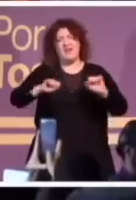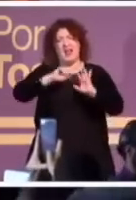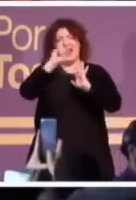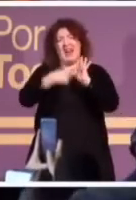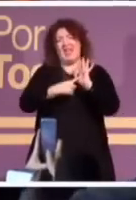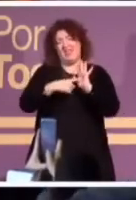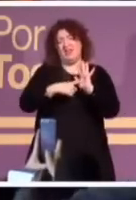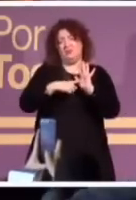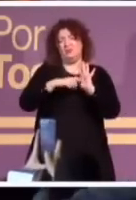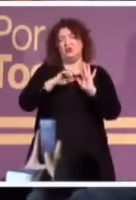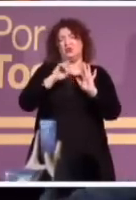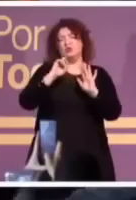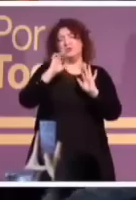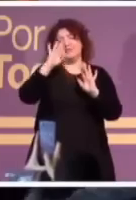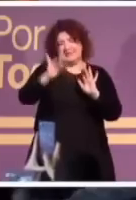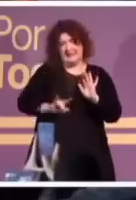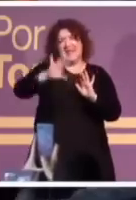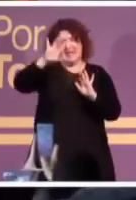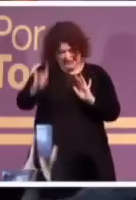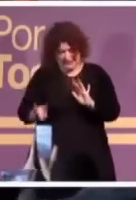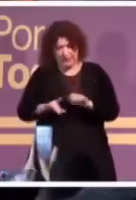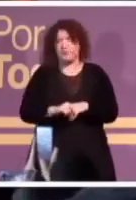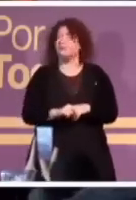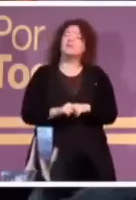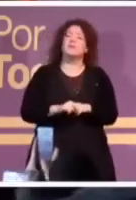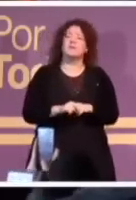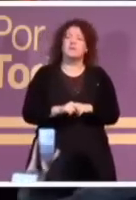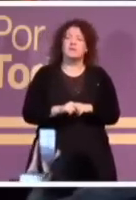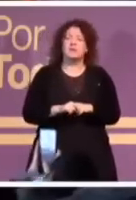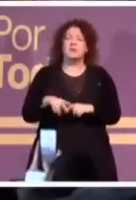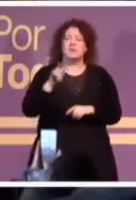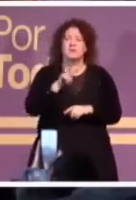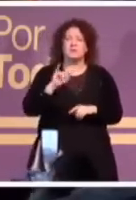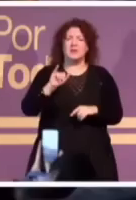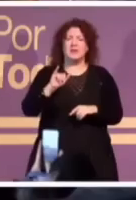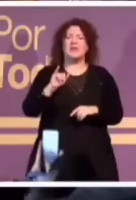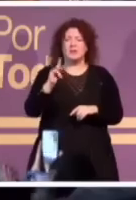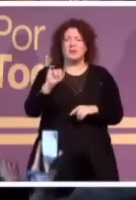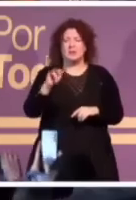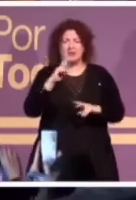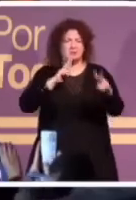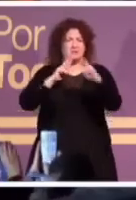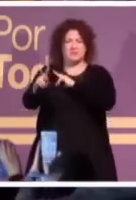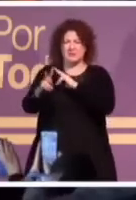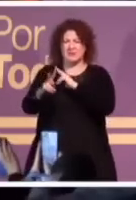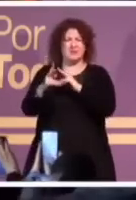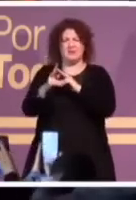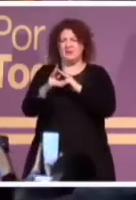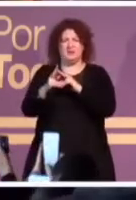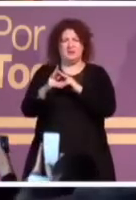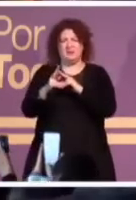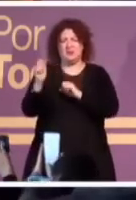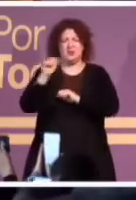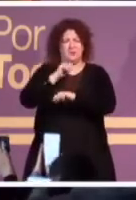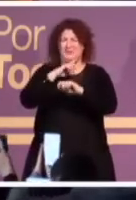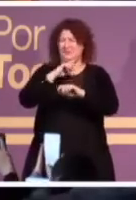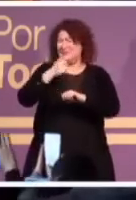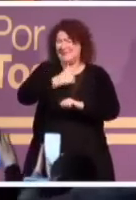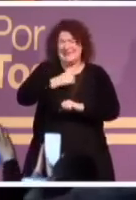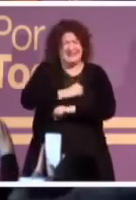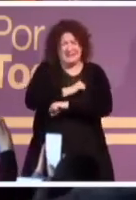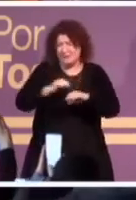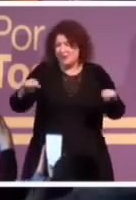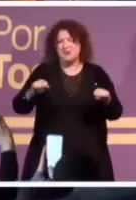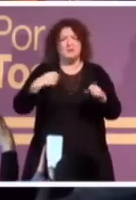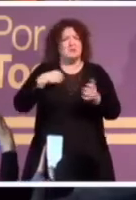sí, las veces que Vicky ha respondido preguntas innecesarias, insoportables,